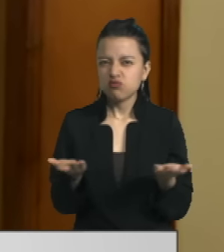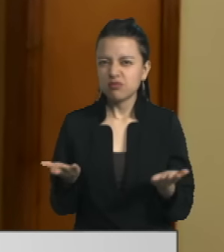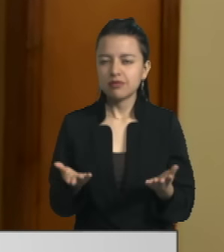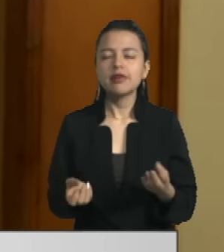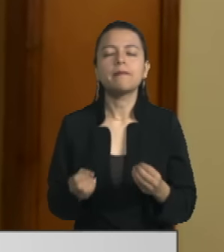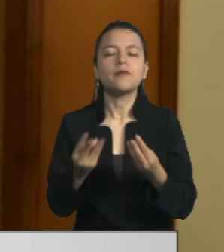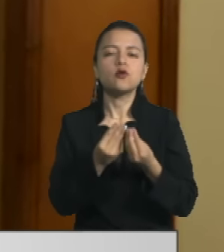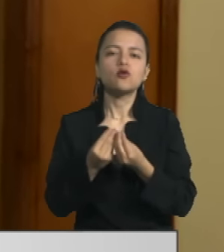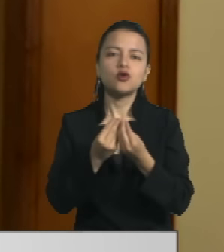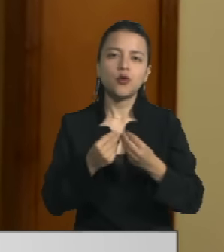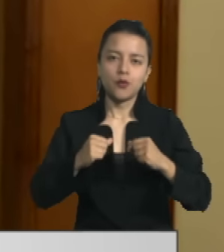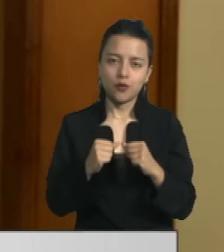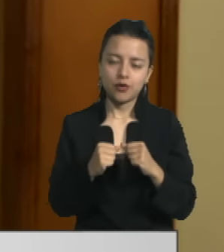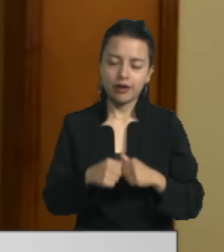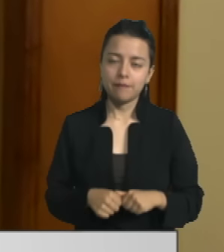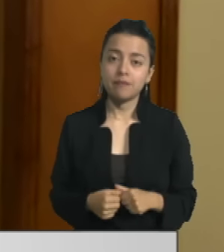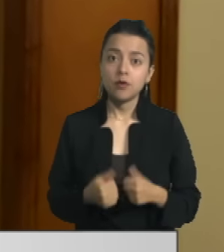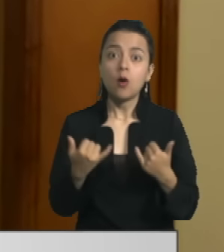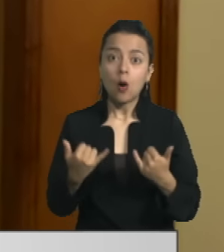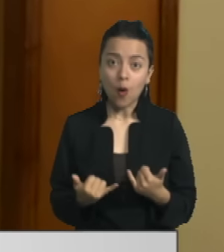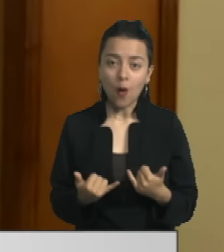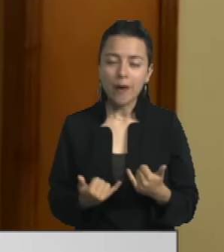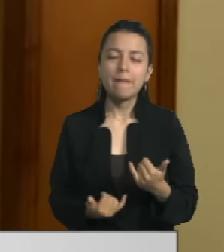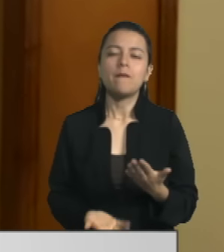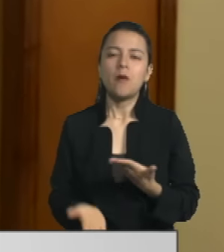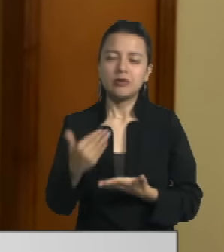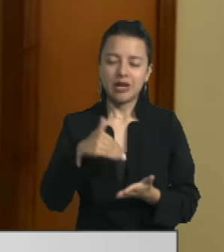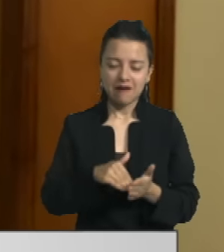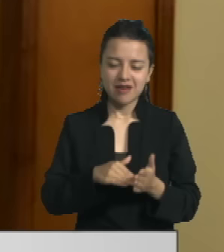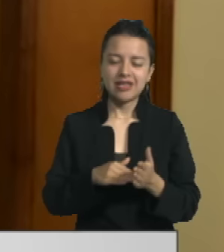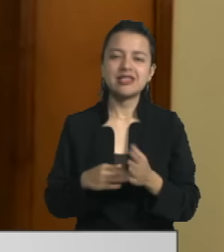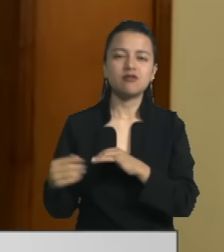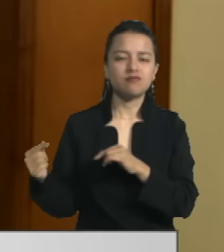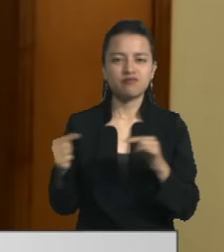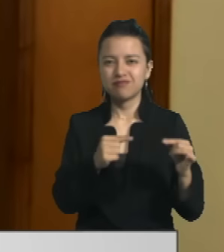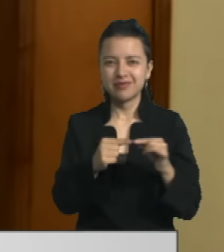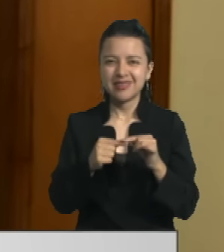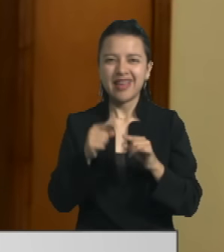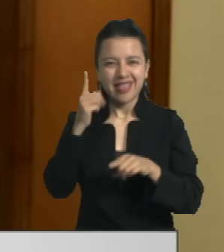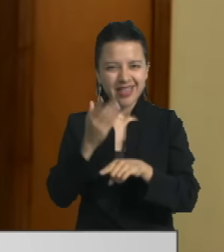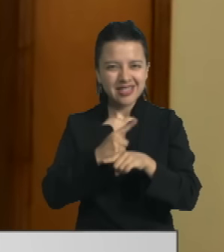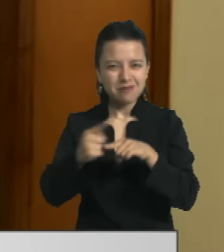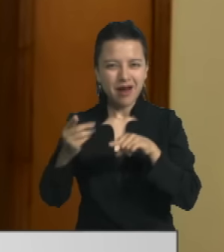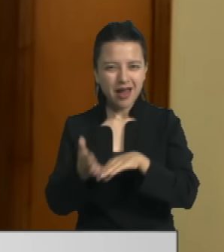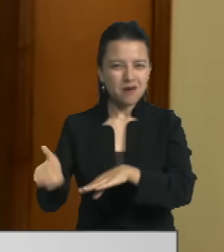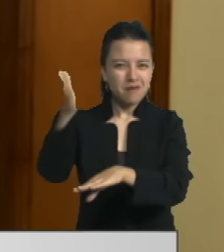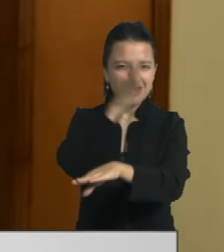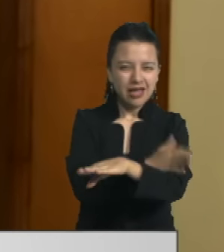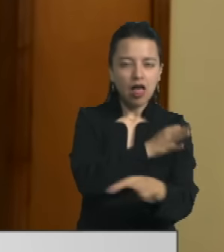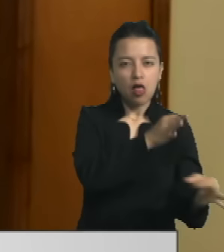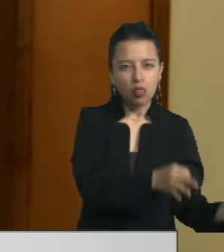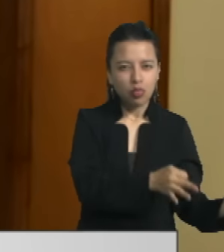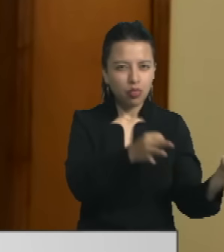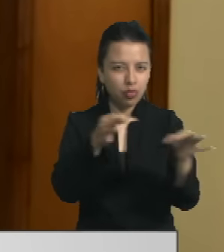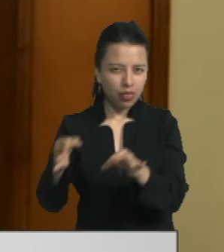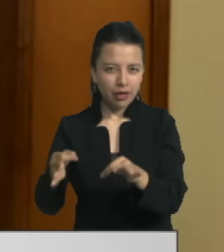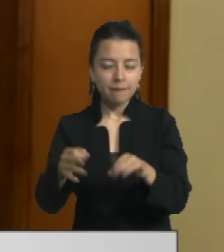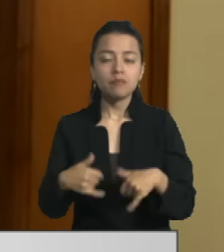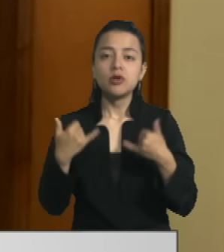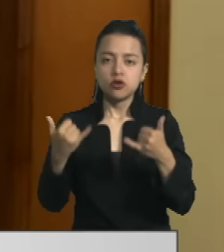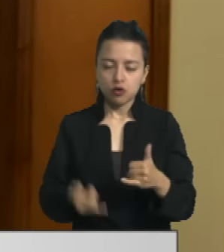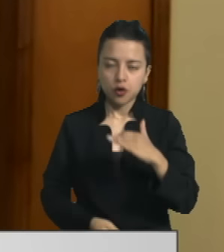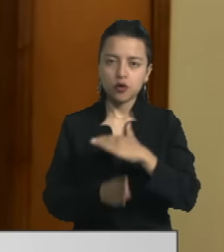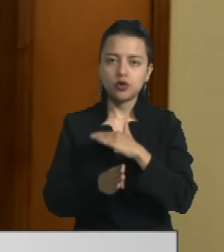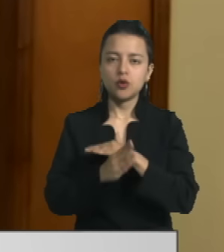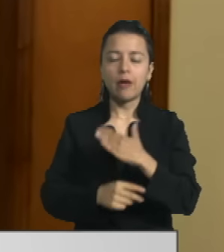Bogotá hoy se reanudó el debate que estaba programado y citado por parte de la oposición aquí en el Cabildo distrital referente al avance